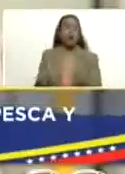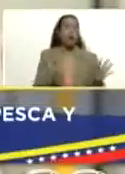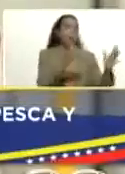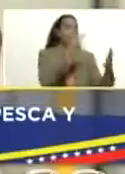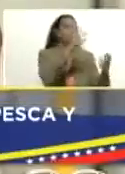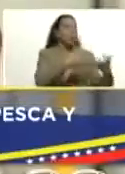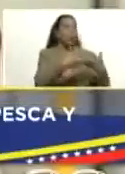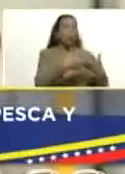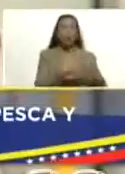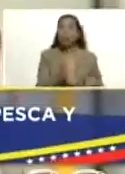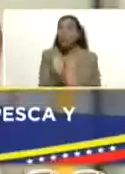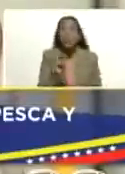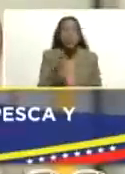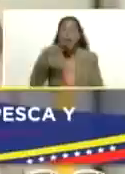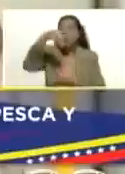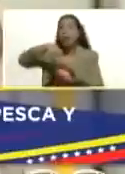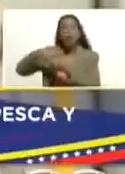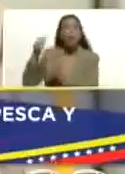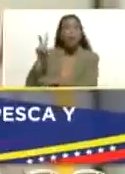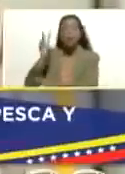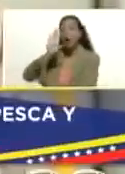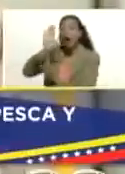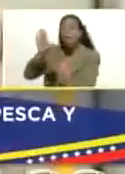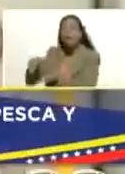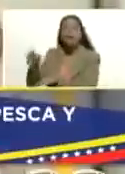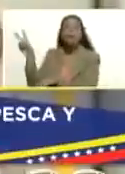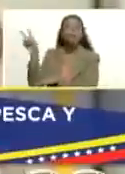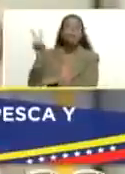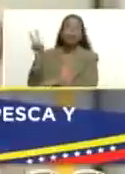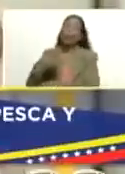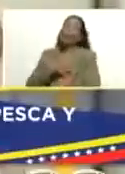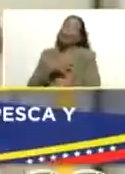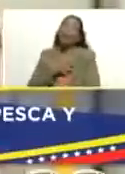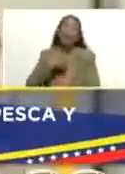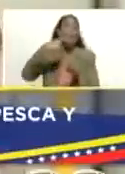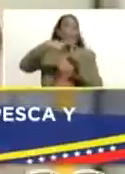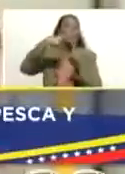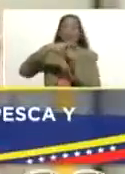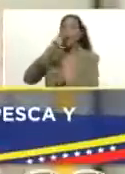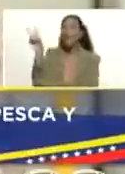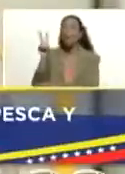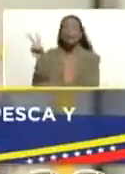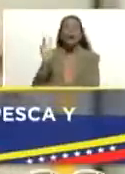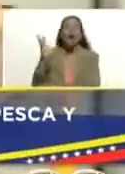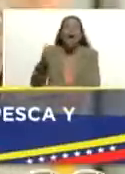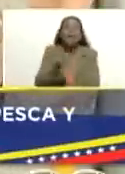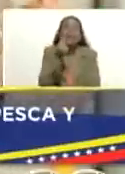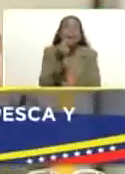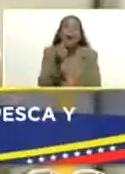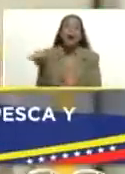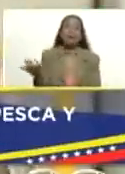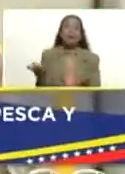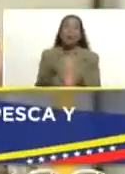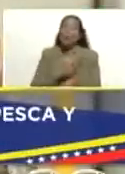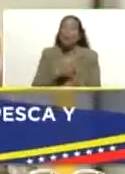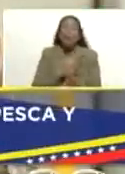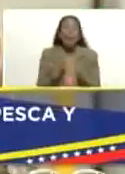venezolano, nunca jamás podrá hacer nada positivo por Venezuela. Jamás, esté donde esté.